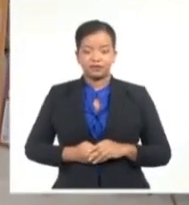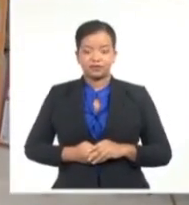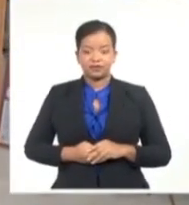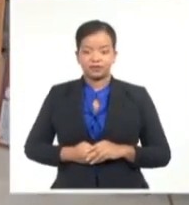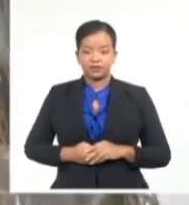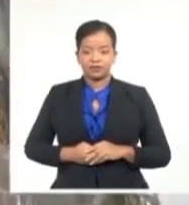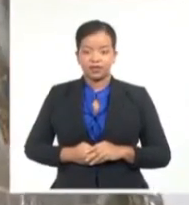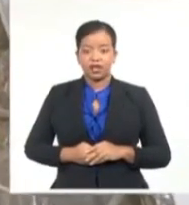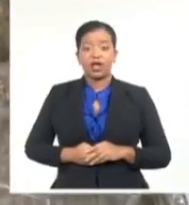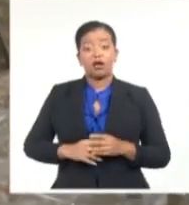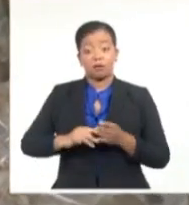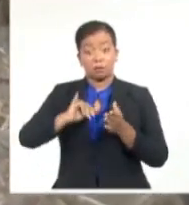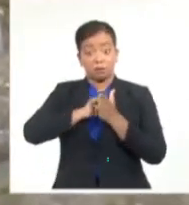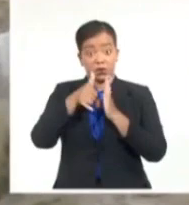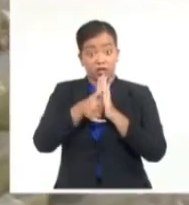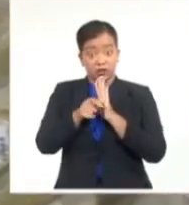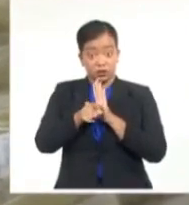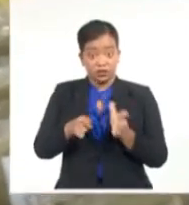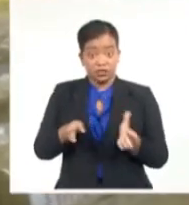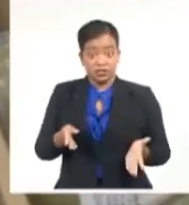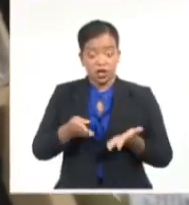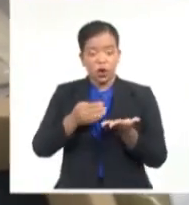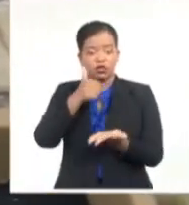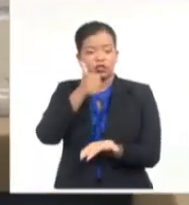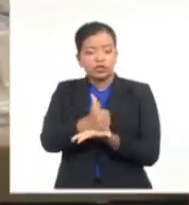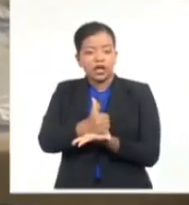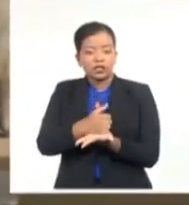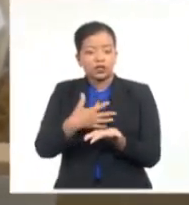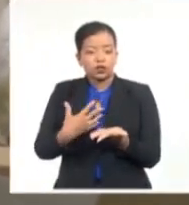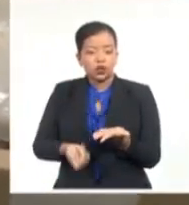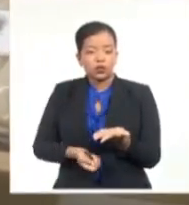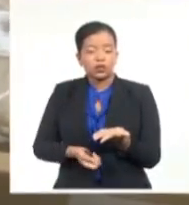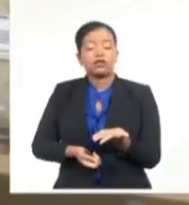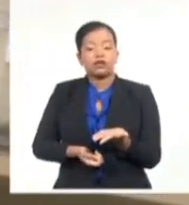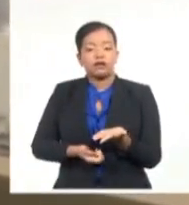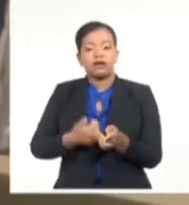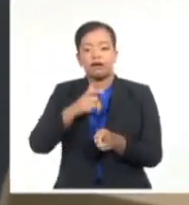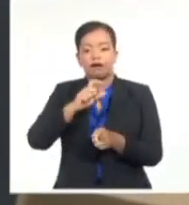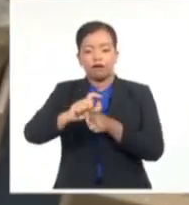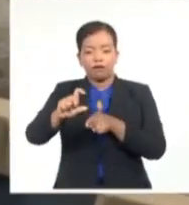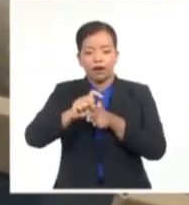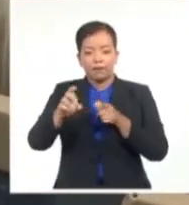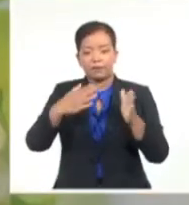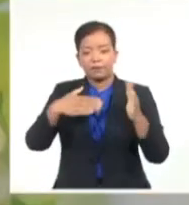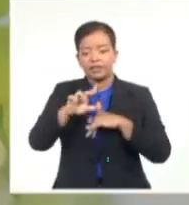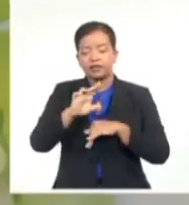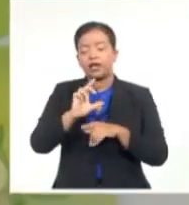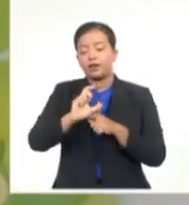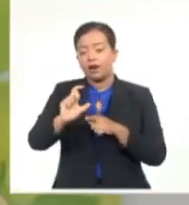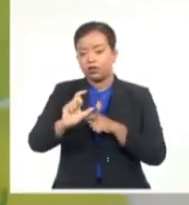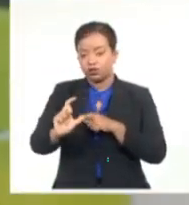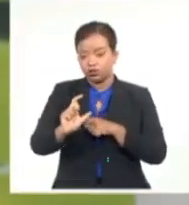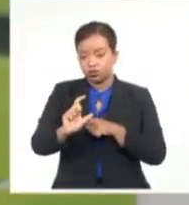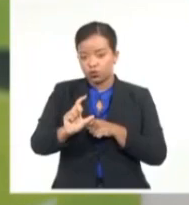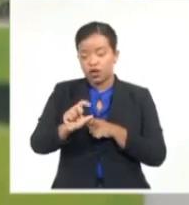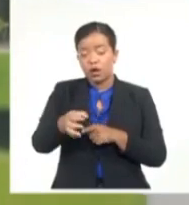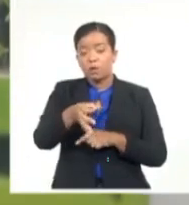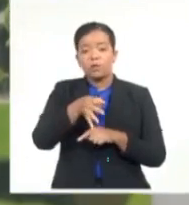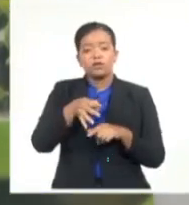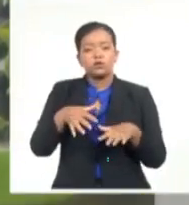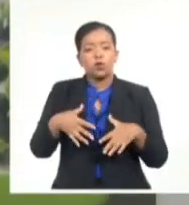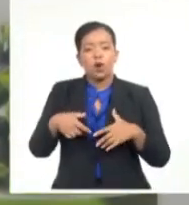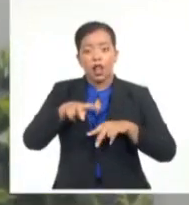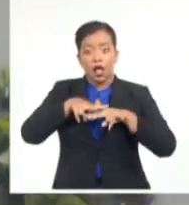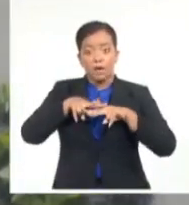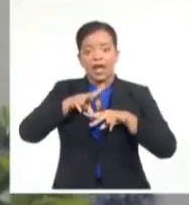local La Botica de la Abuela tiene su sede en la finca de plantas medicinales del Ministerio de la Agricultura, ubicada en el municipio habanero